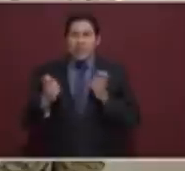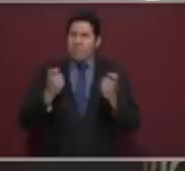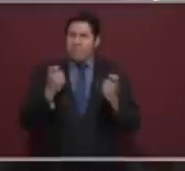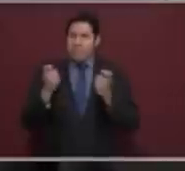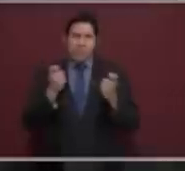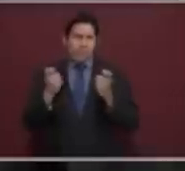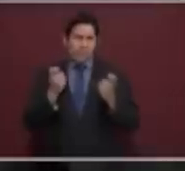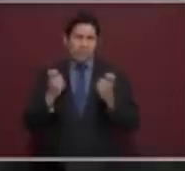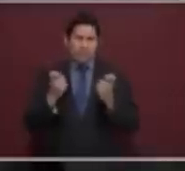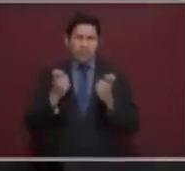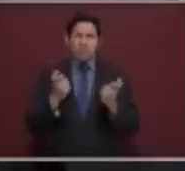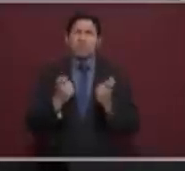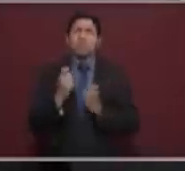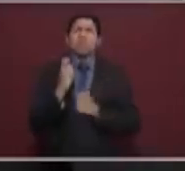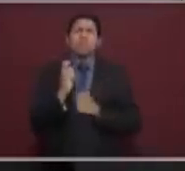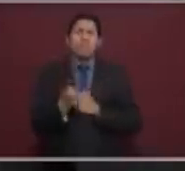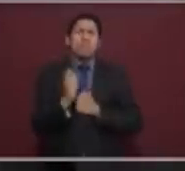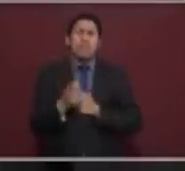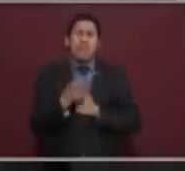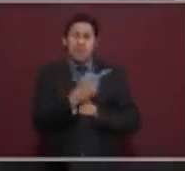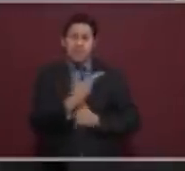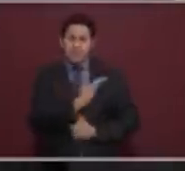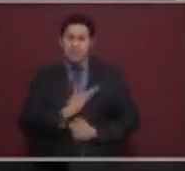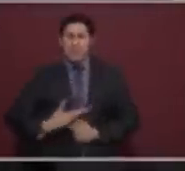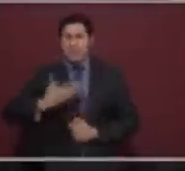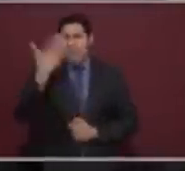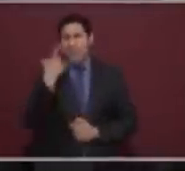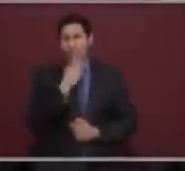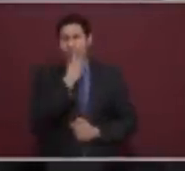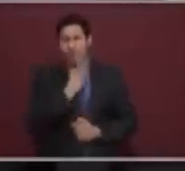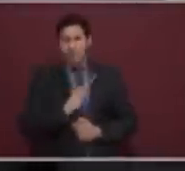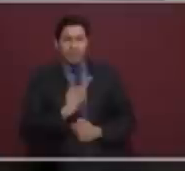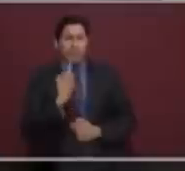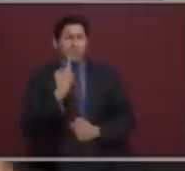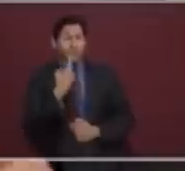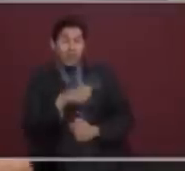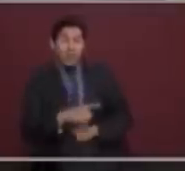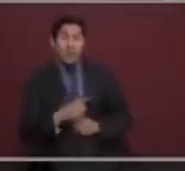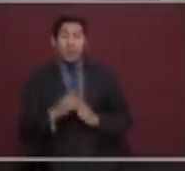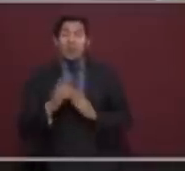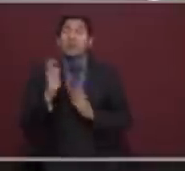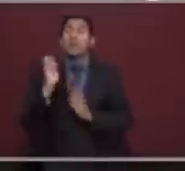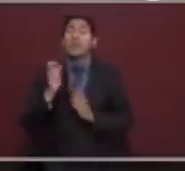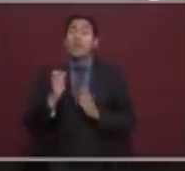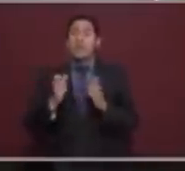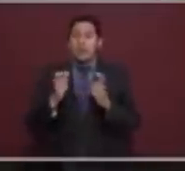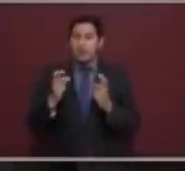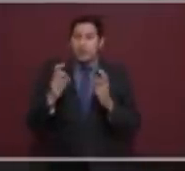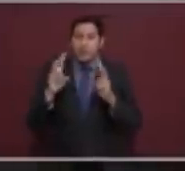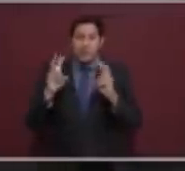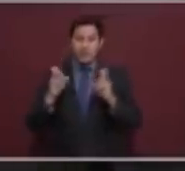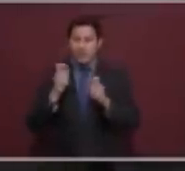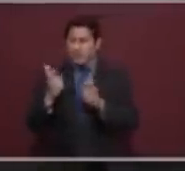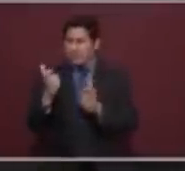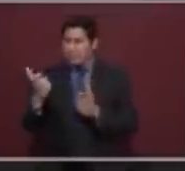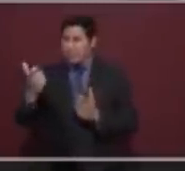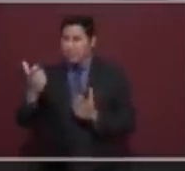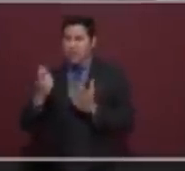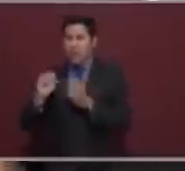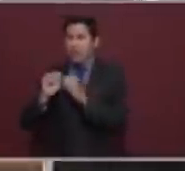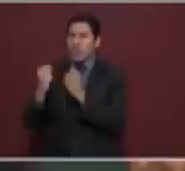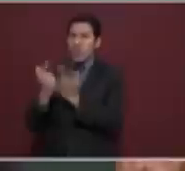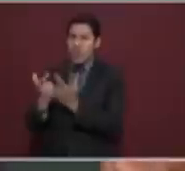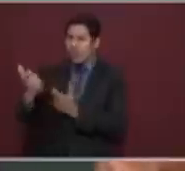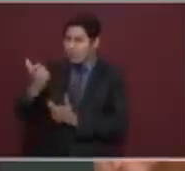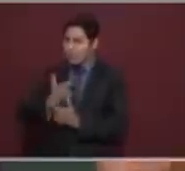hay la indicación del señor presidente de homologar percepciones y prestaciones sociales